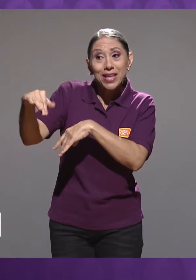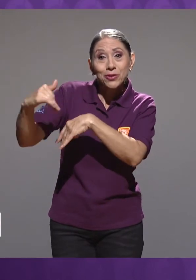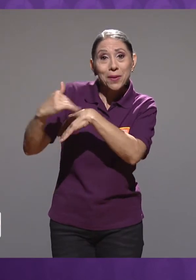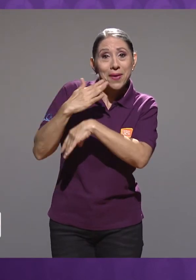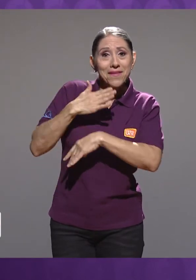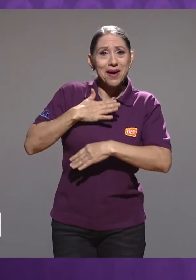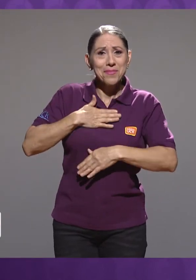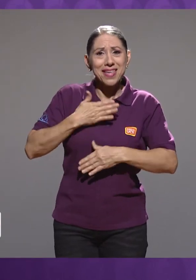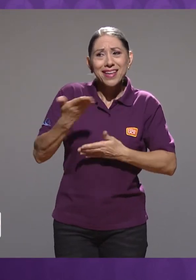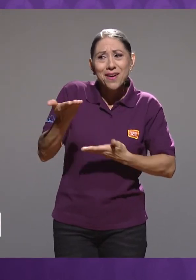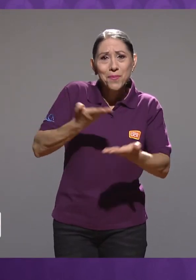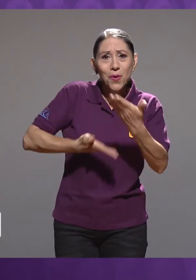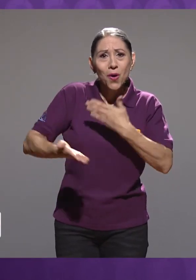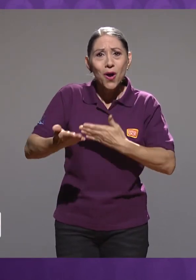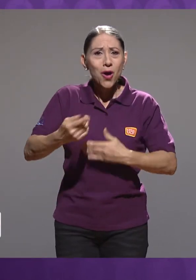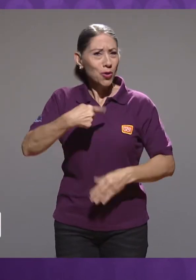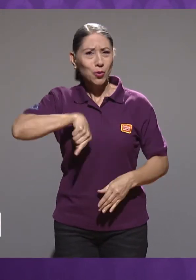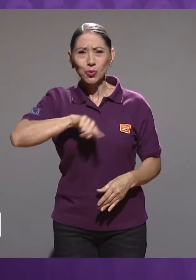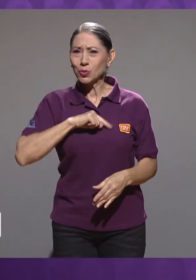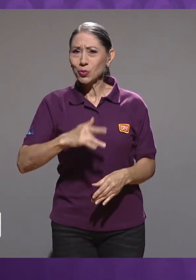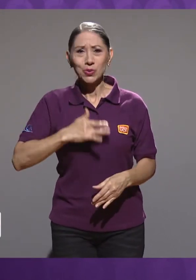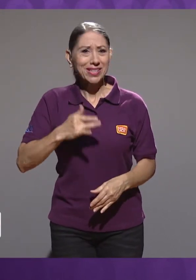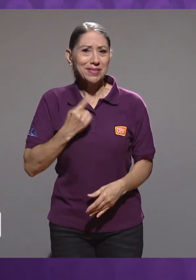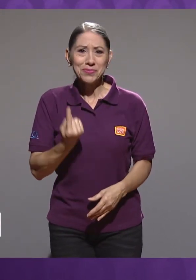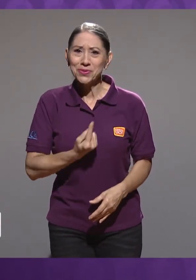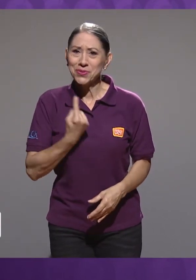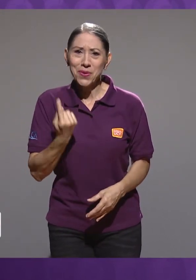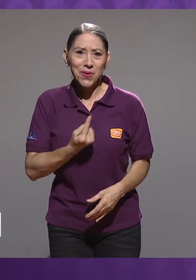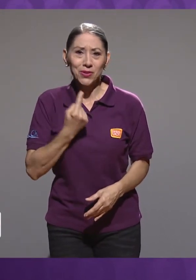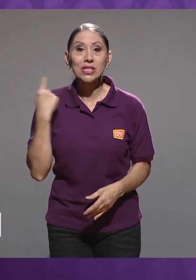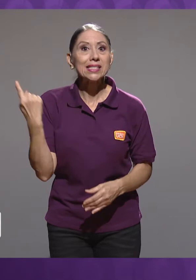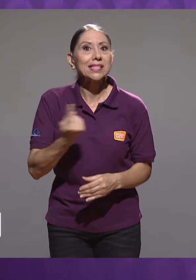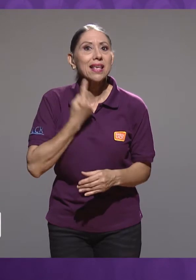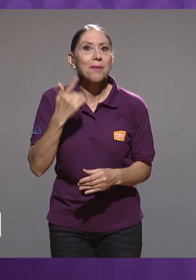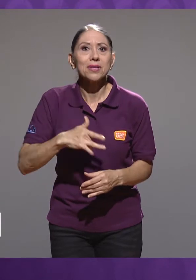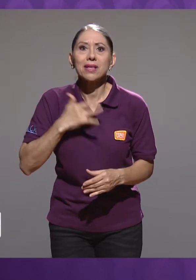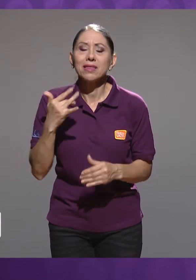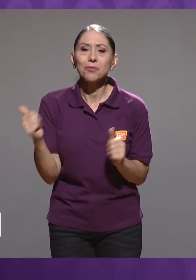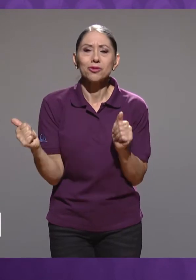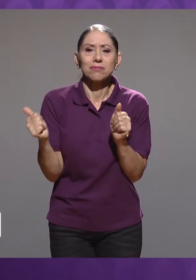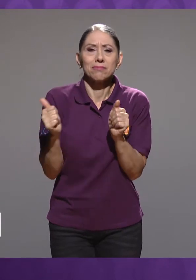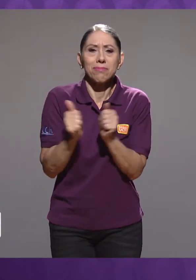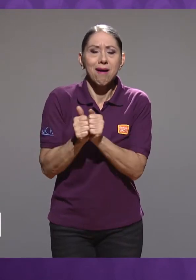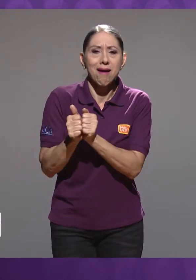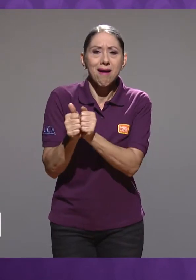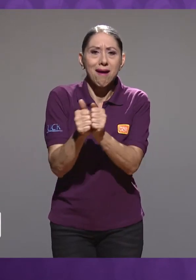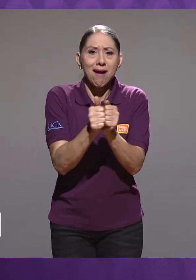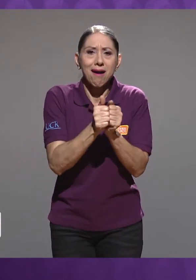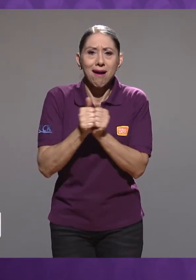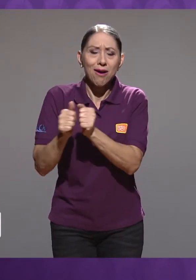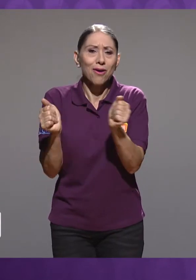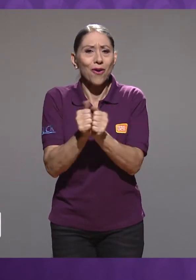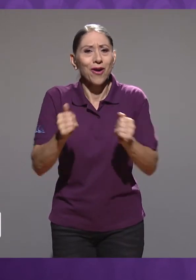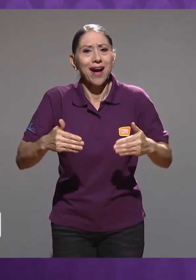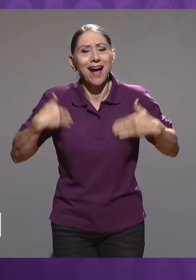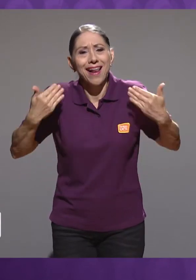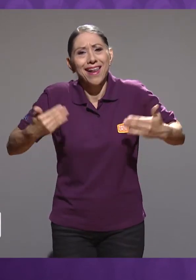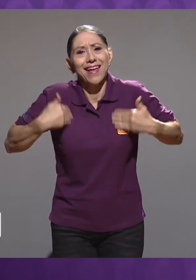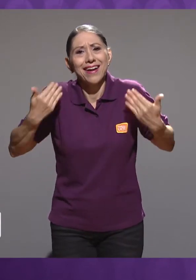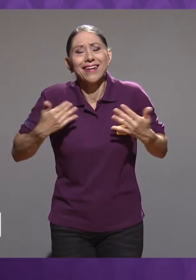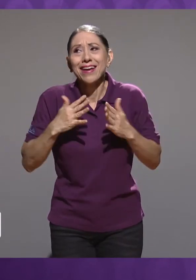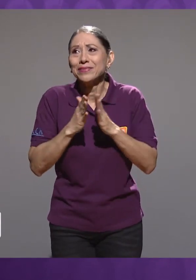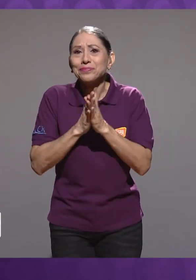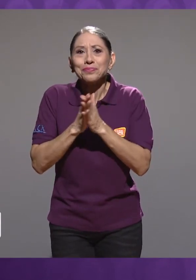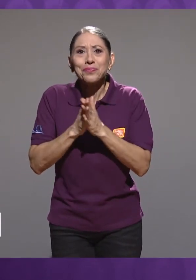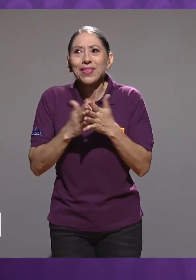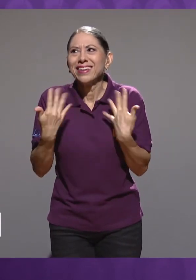mí. Entonces no nos sentíamos solos, nos sentíamos siempre acompañados, nos sentíamos siempre con esa